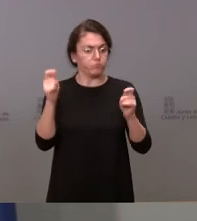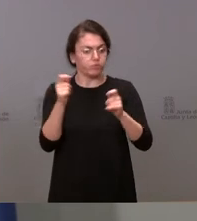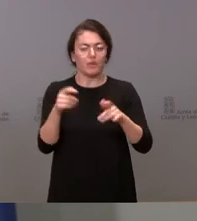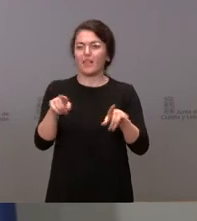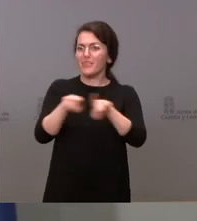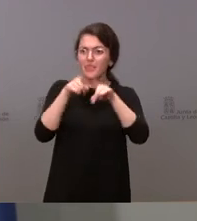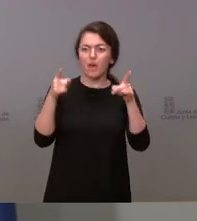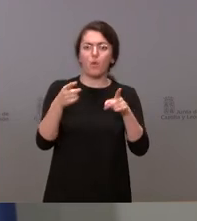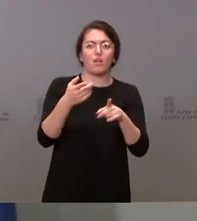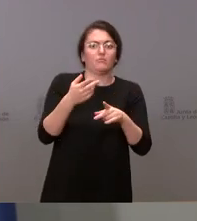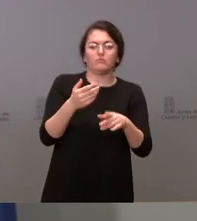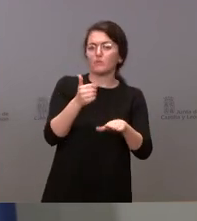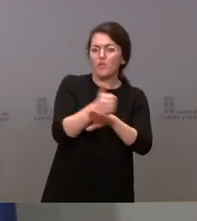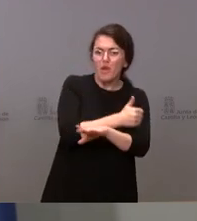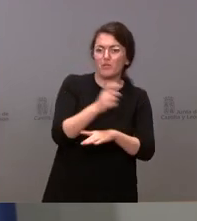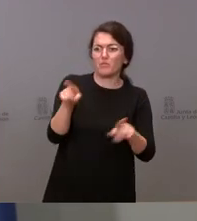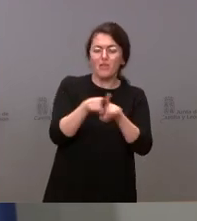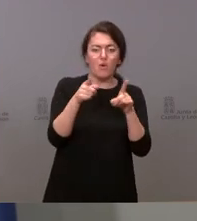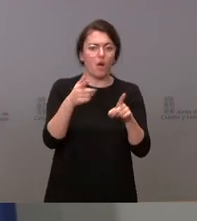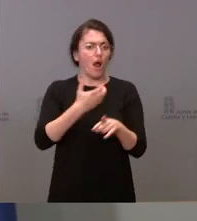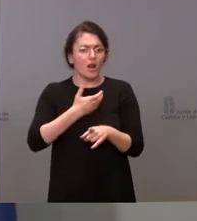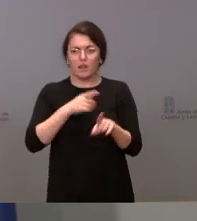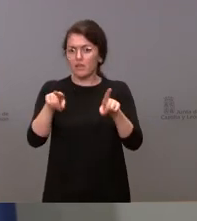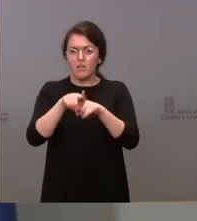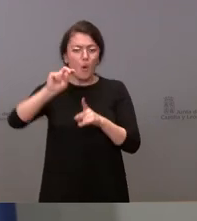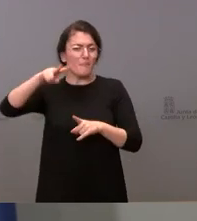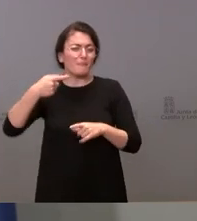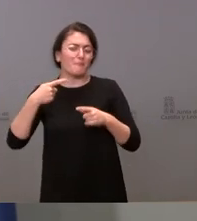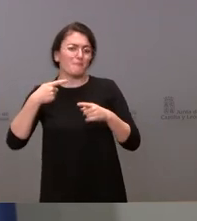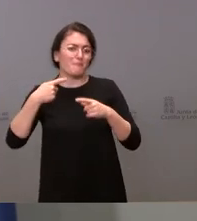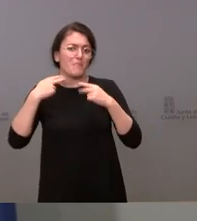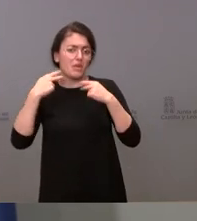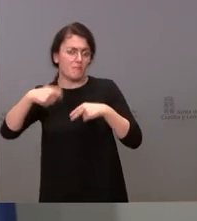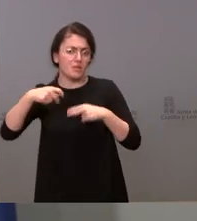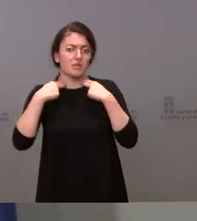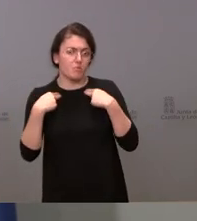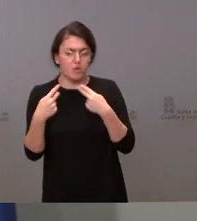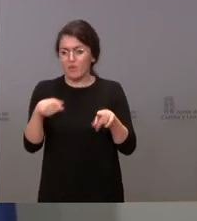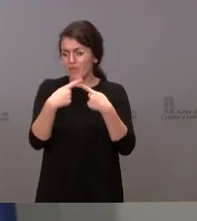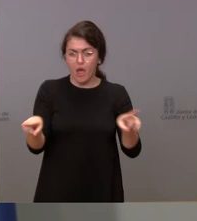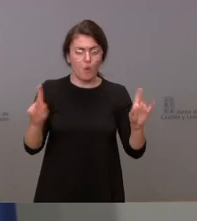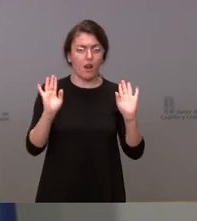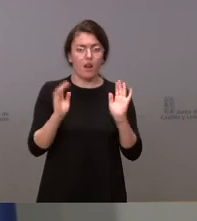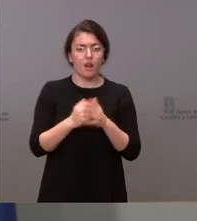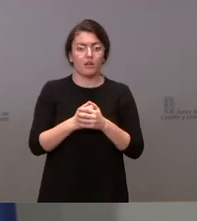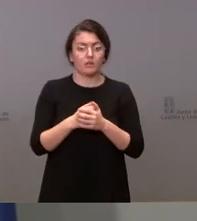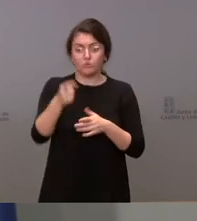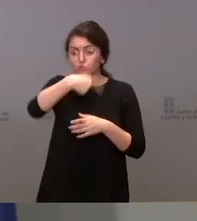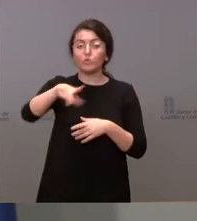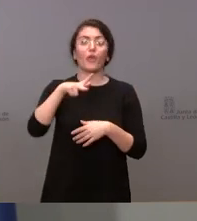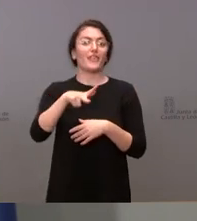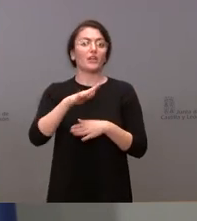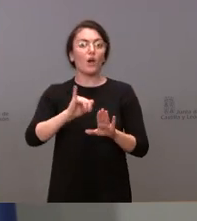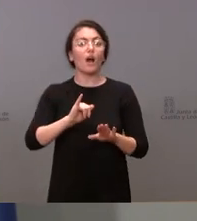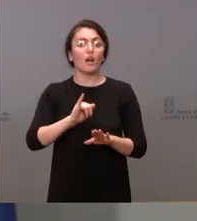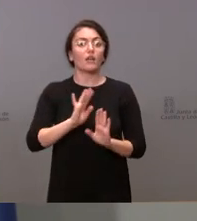concejales o vicepresidentes de diputación. Sean quienes sean. Tienen todos igual de derecho, ninguno es de mejor condición que